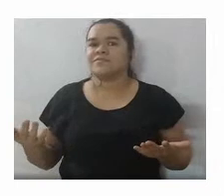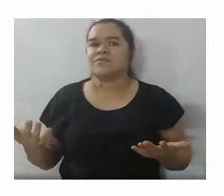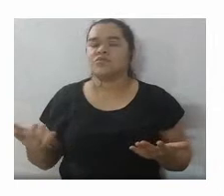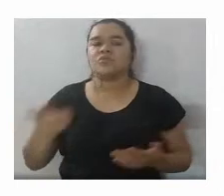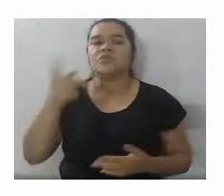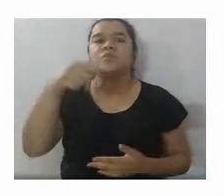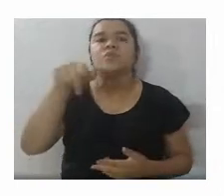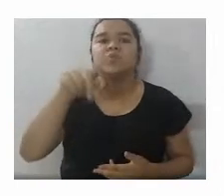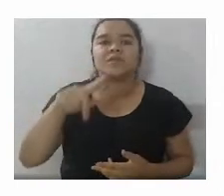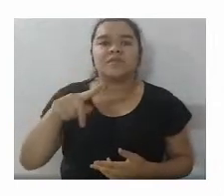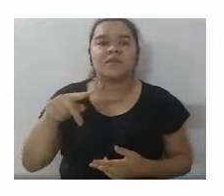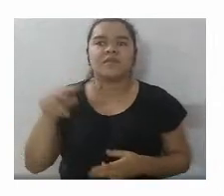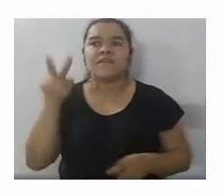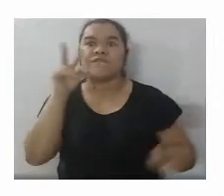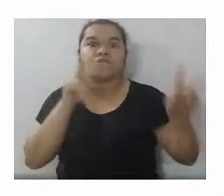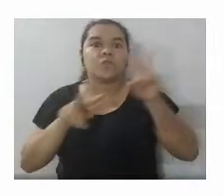encontrar.